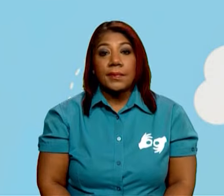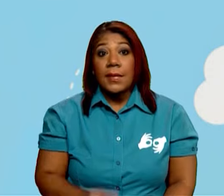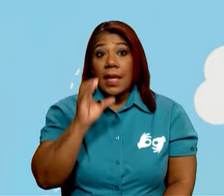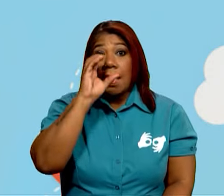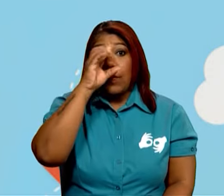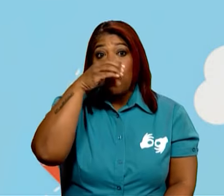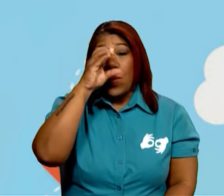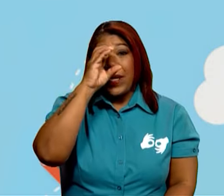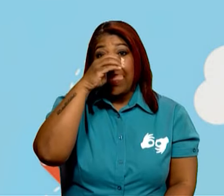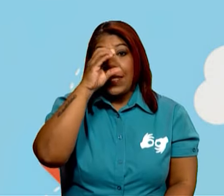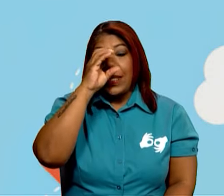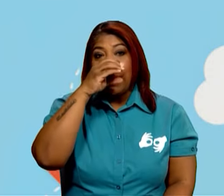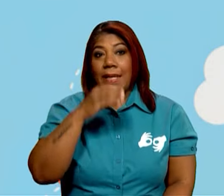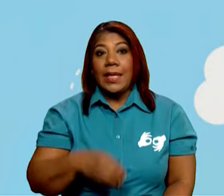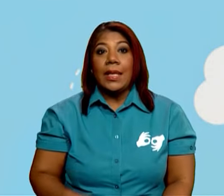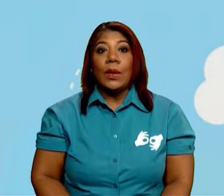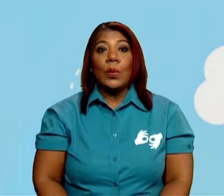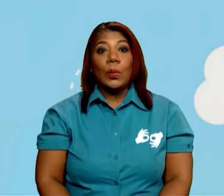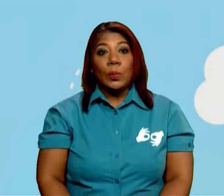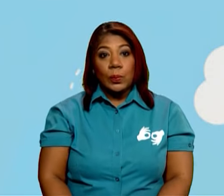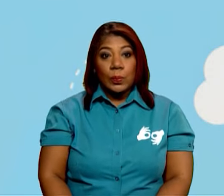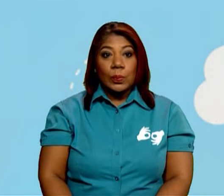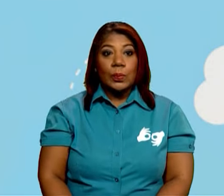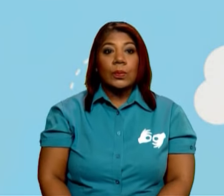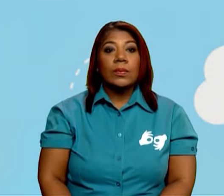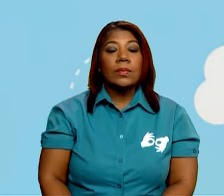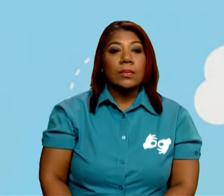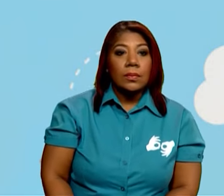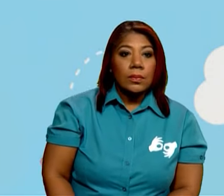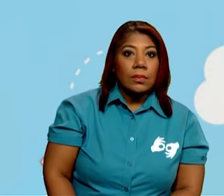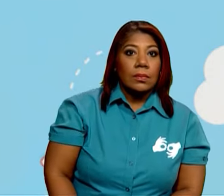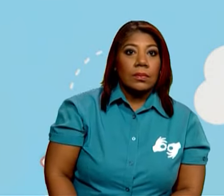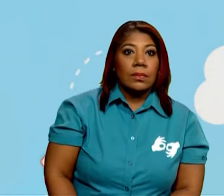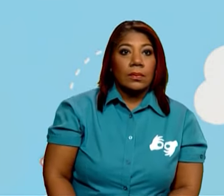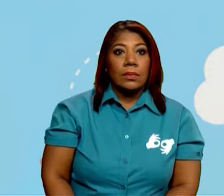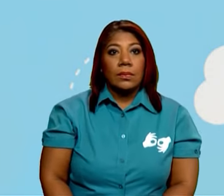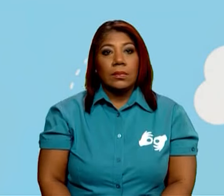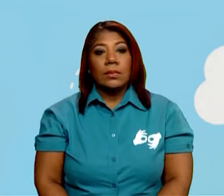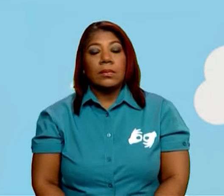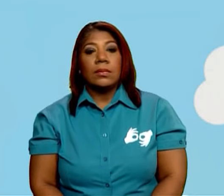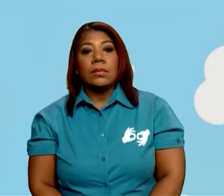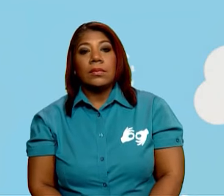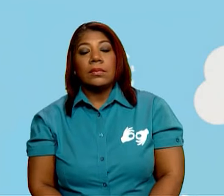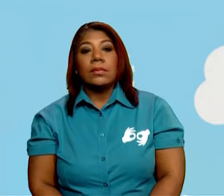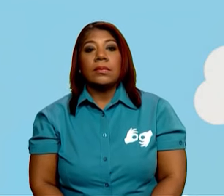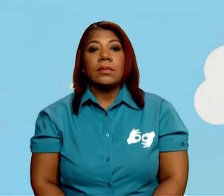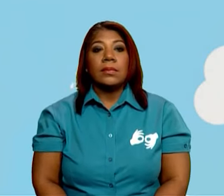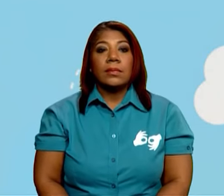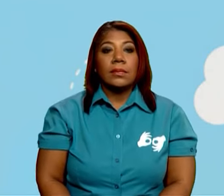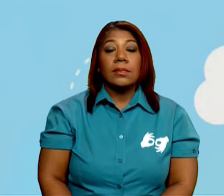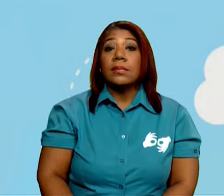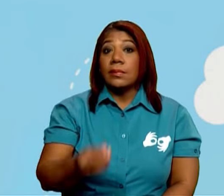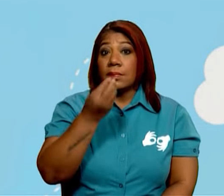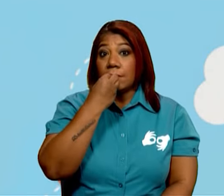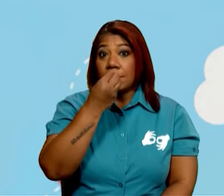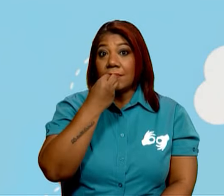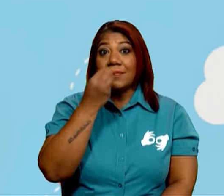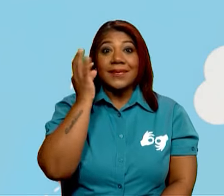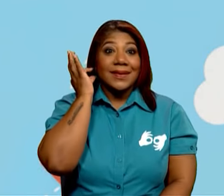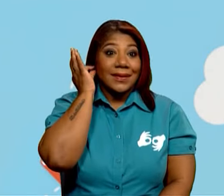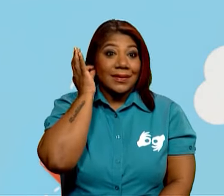más se está alimentando? Ah, este se está alimentando. ¿Y la niña qué está haciendo? La niña también está